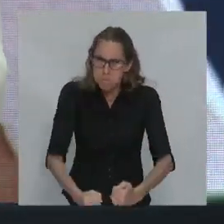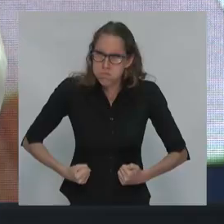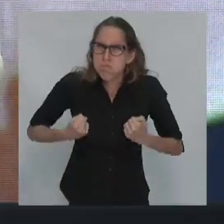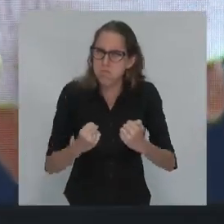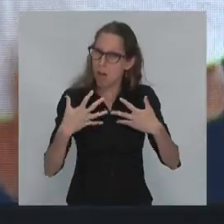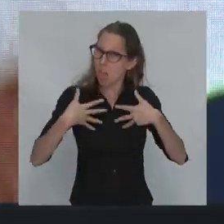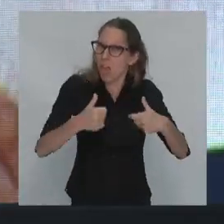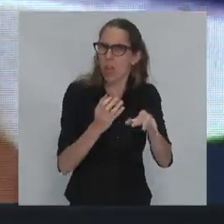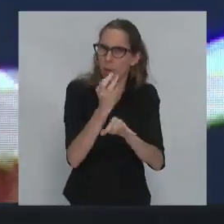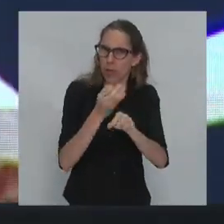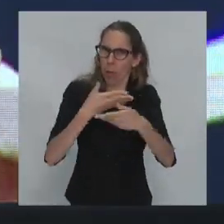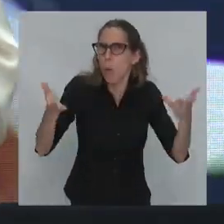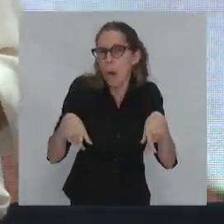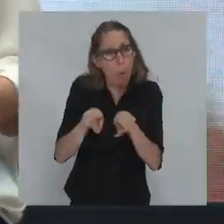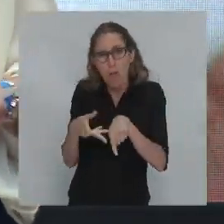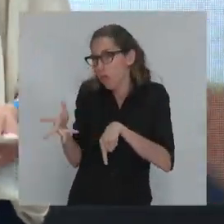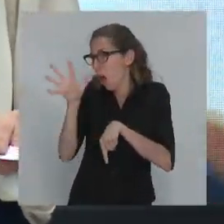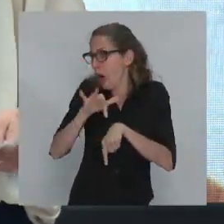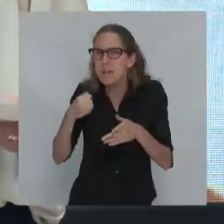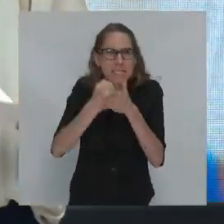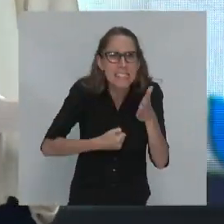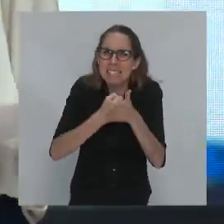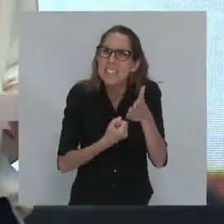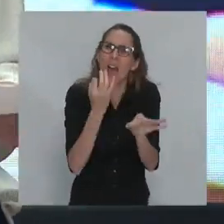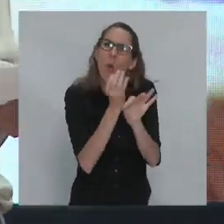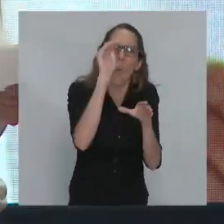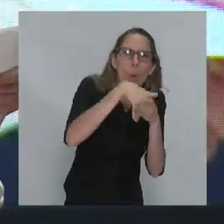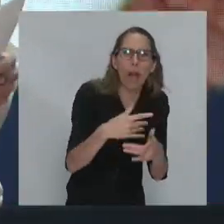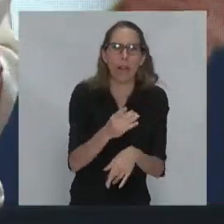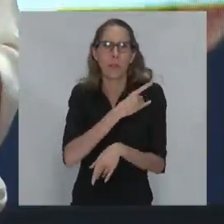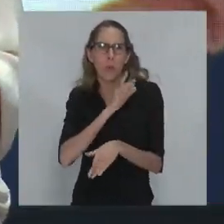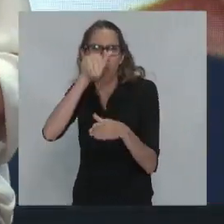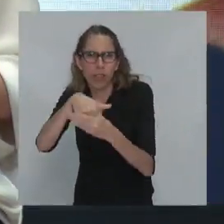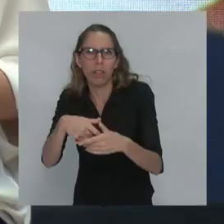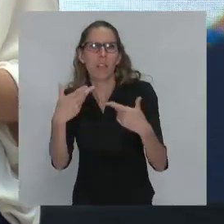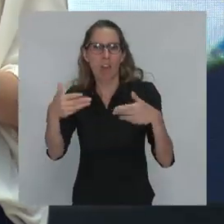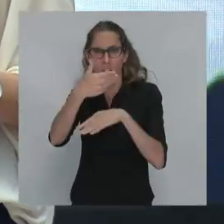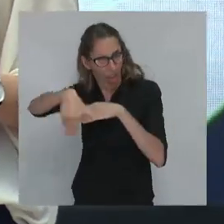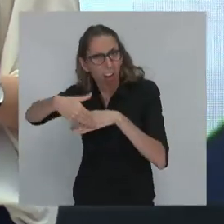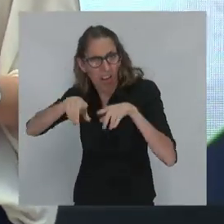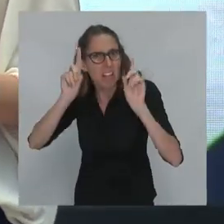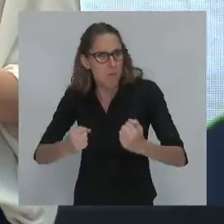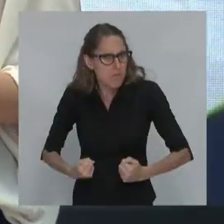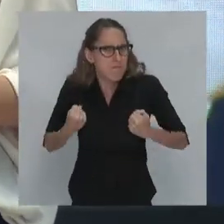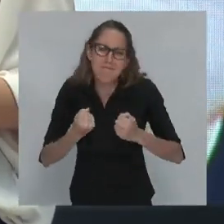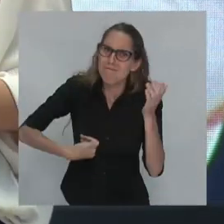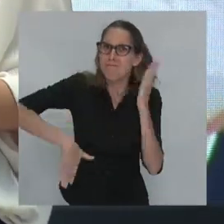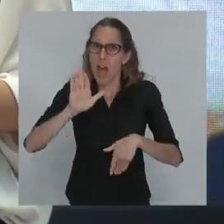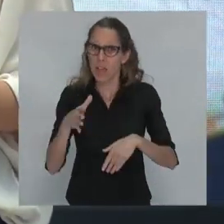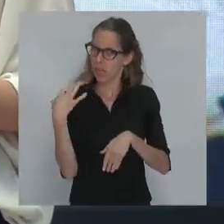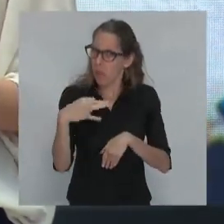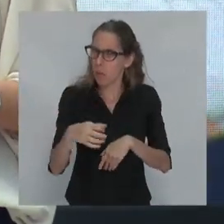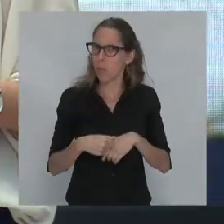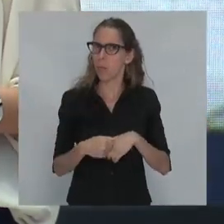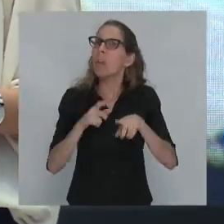pública que damos cotidianamente en las escuelas, en las universidades y en las calles. También